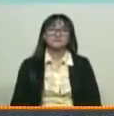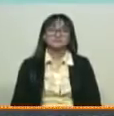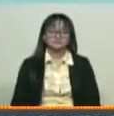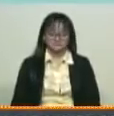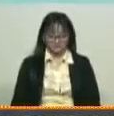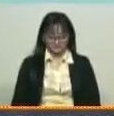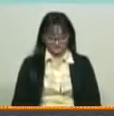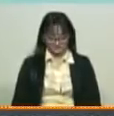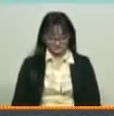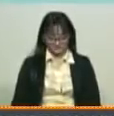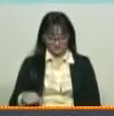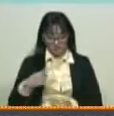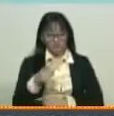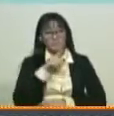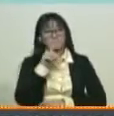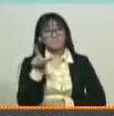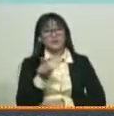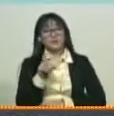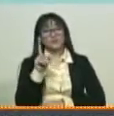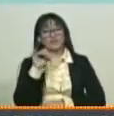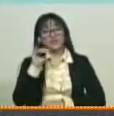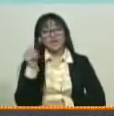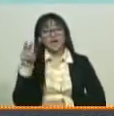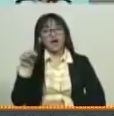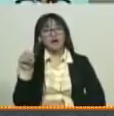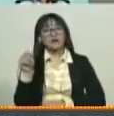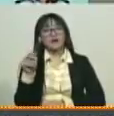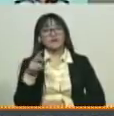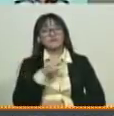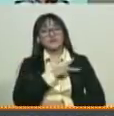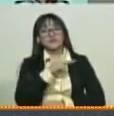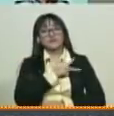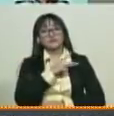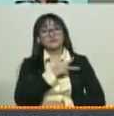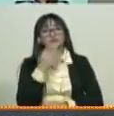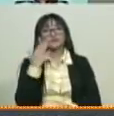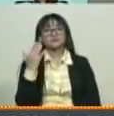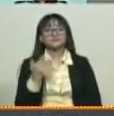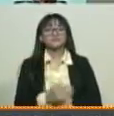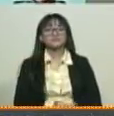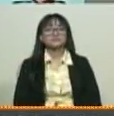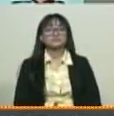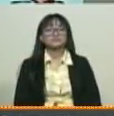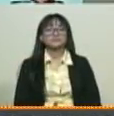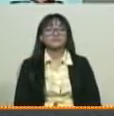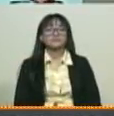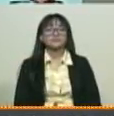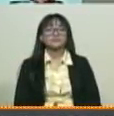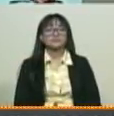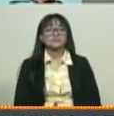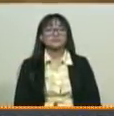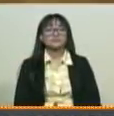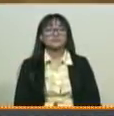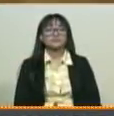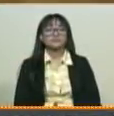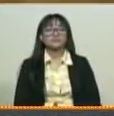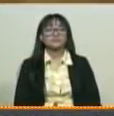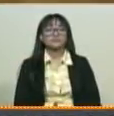La siguiente pregunta la formula Diana Vázquez, de Venevisión. Gracias, buenas tardes. Varias